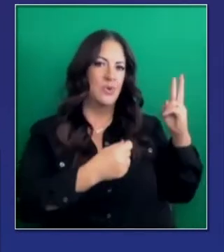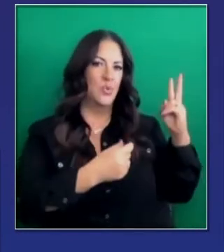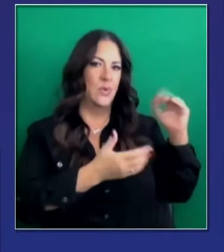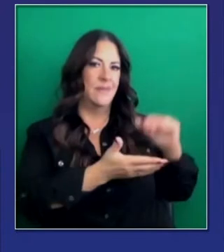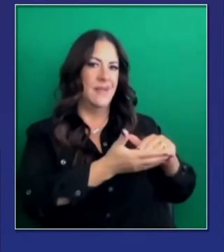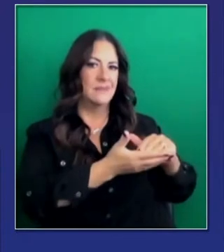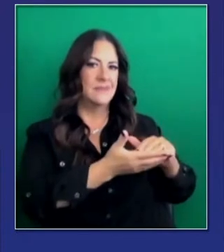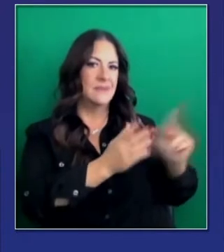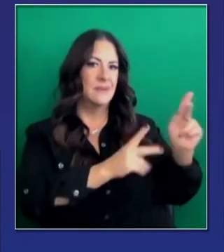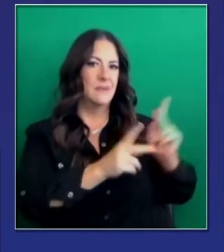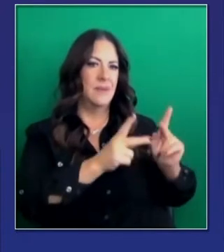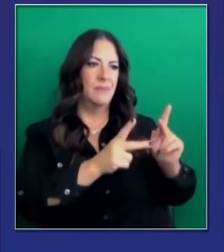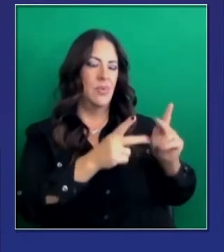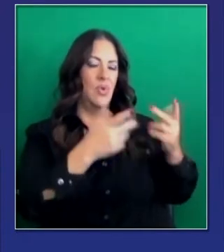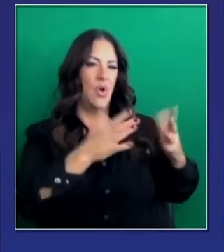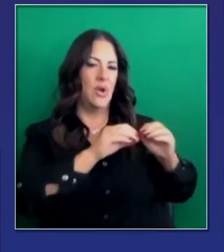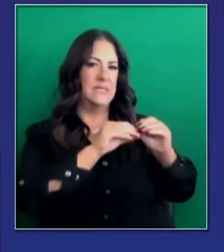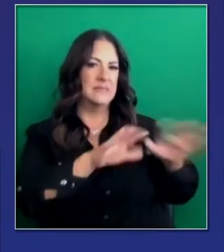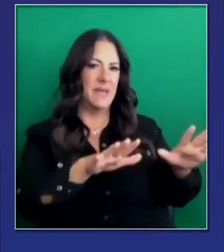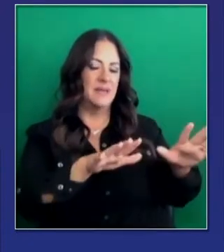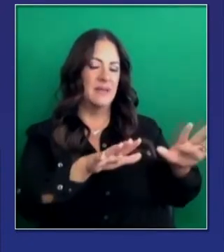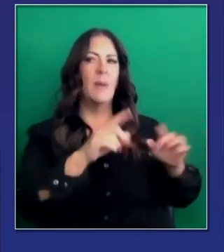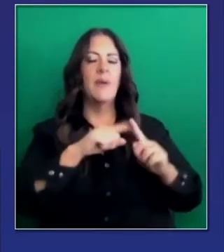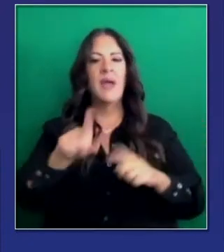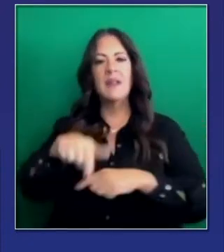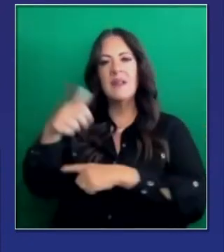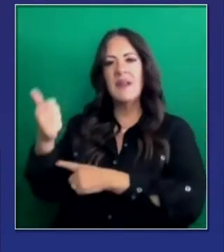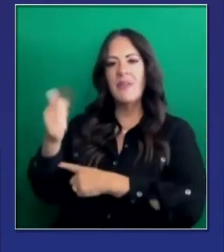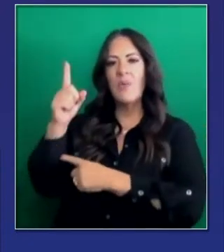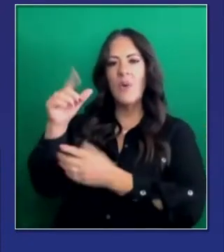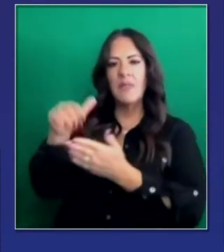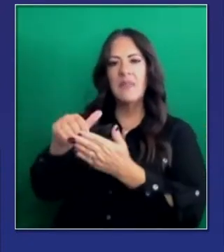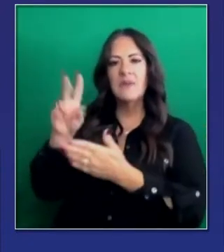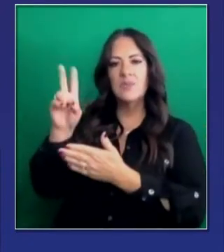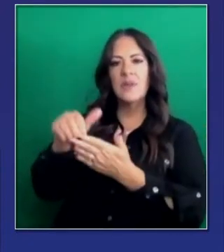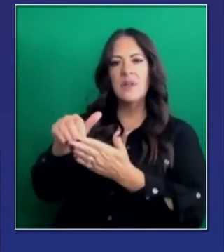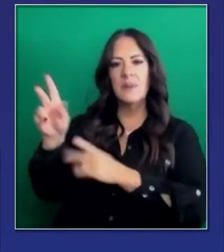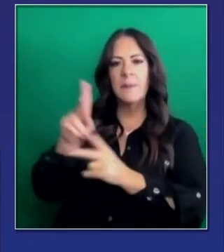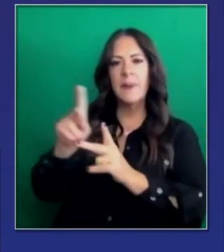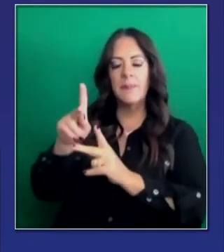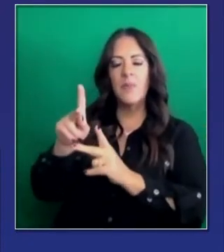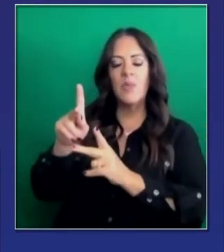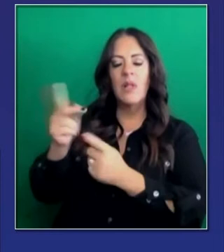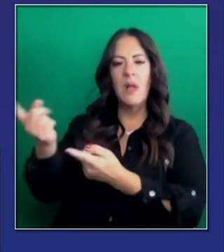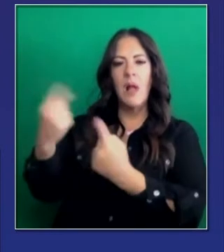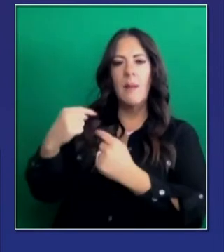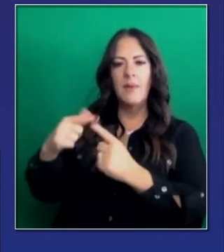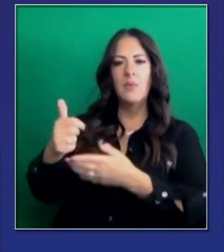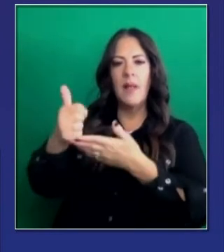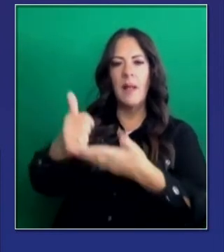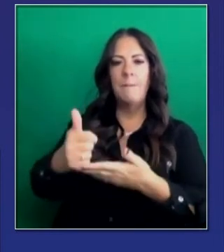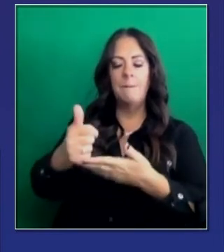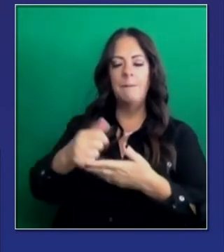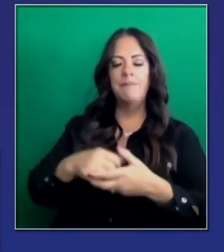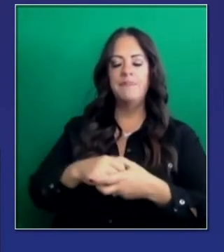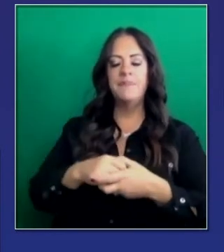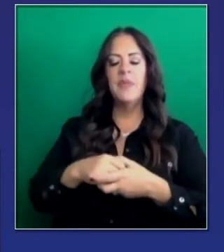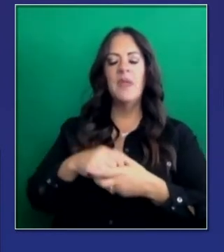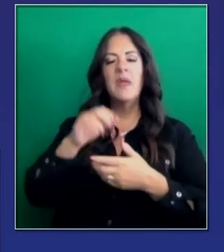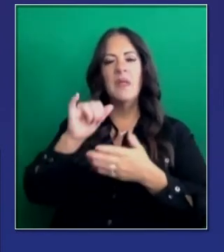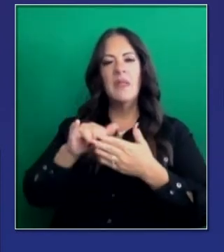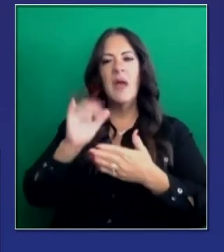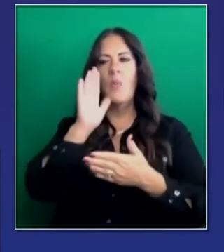hemos desplegado entonces esto es algo real un enfoque en los contratistas para